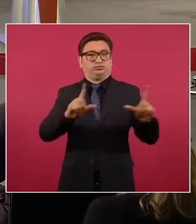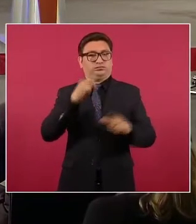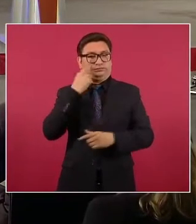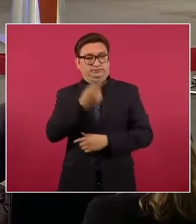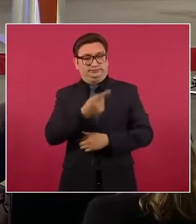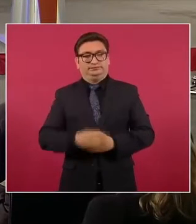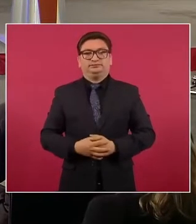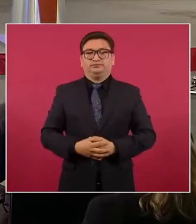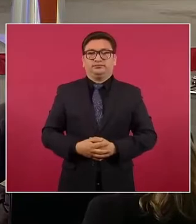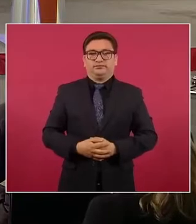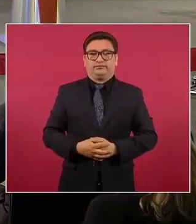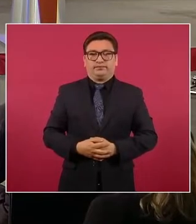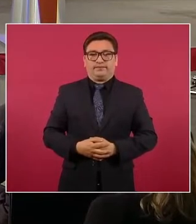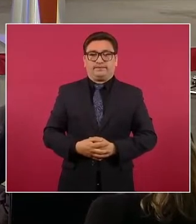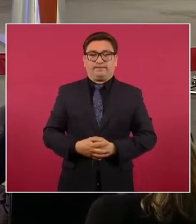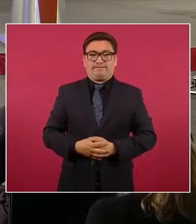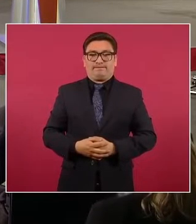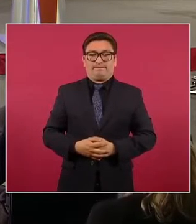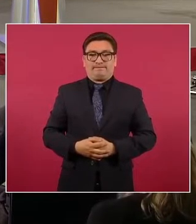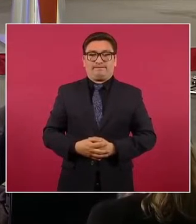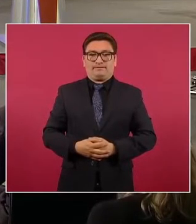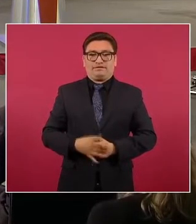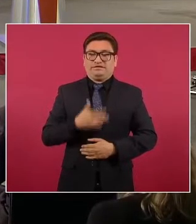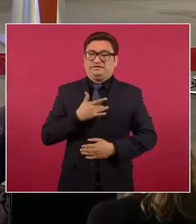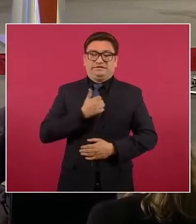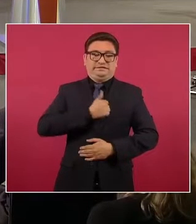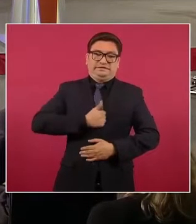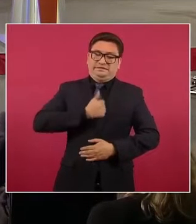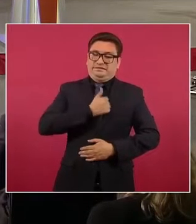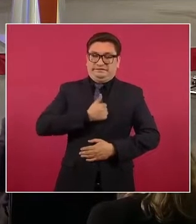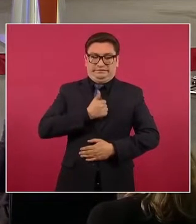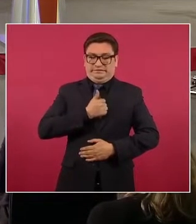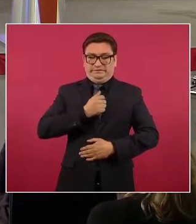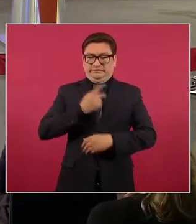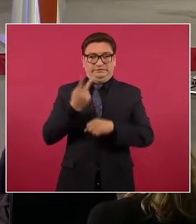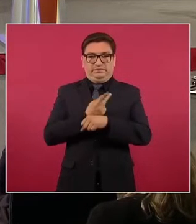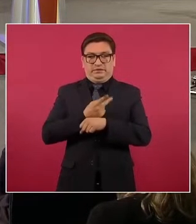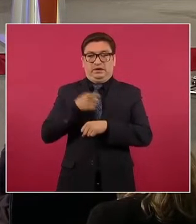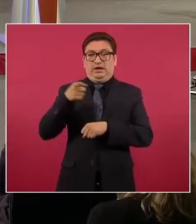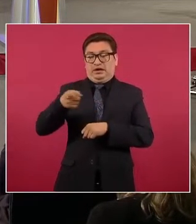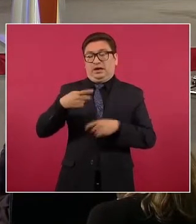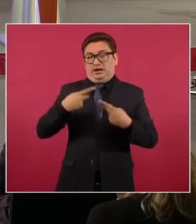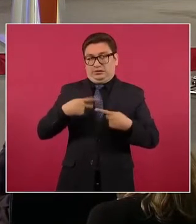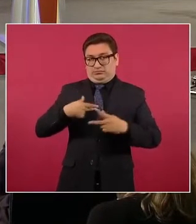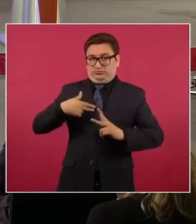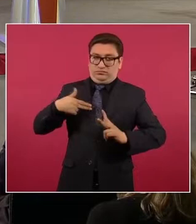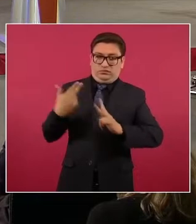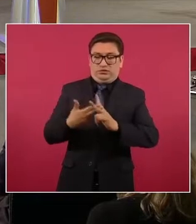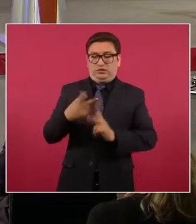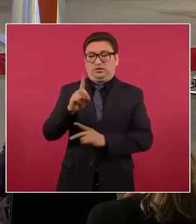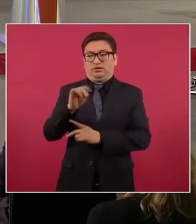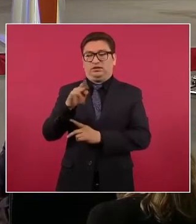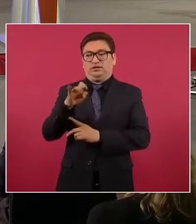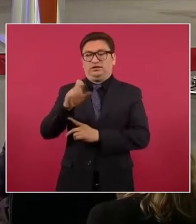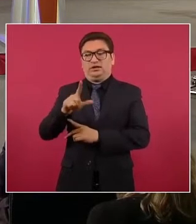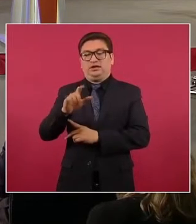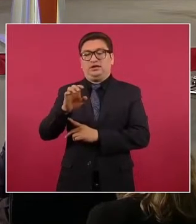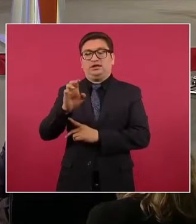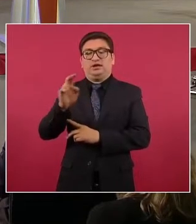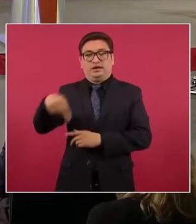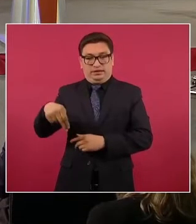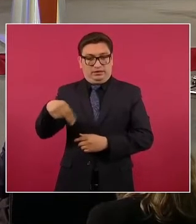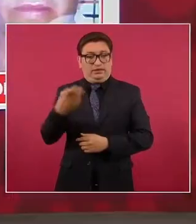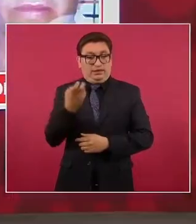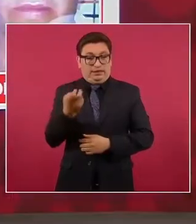Continuando con el lamentable y reprobable caso del homicidio de Daniel N., quien fue